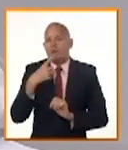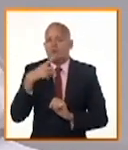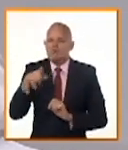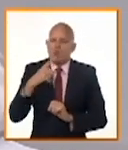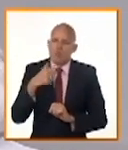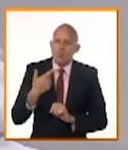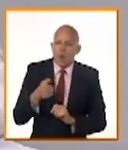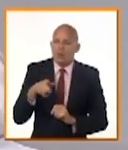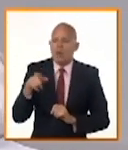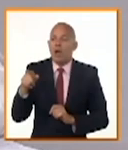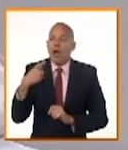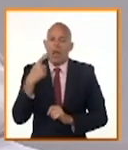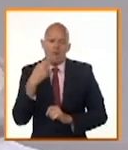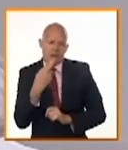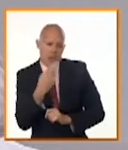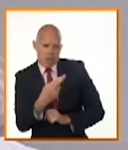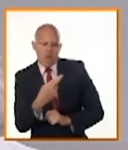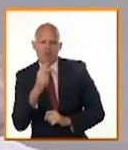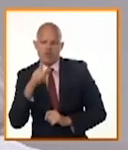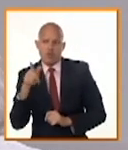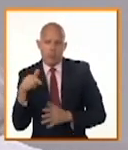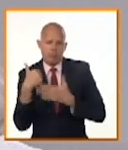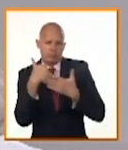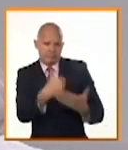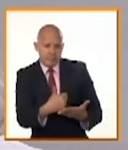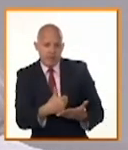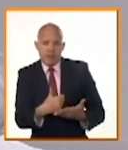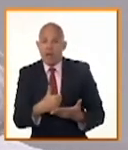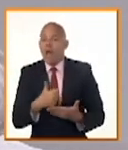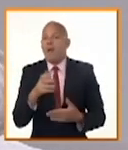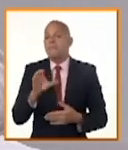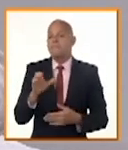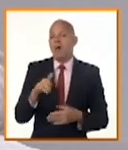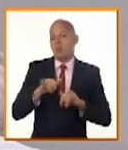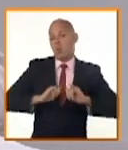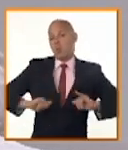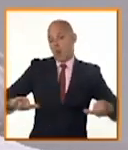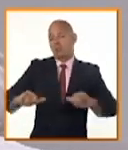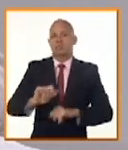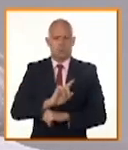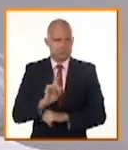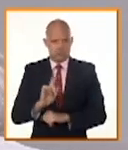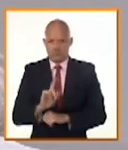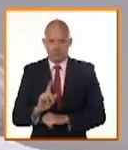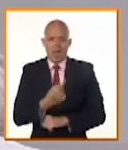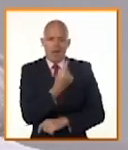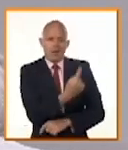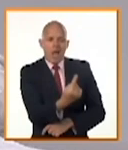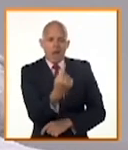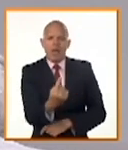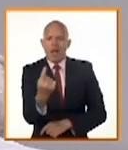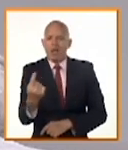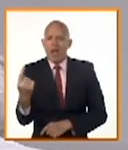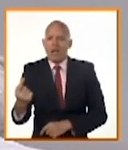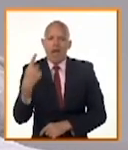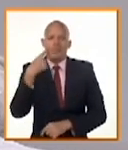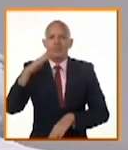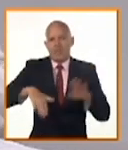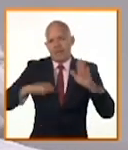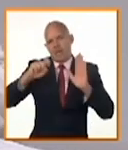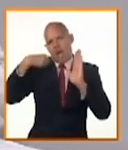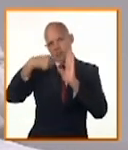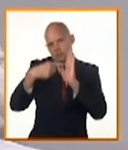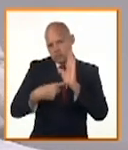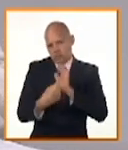las facilidades que le puede ofrecer a ese cliente pero siempre bajo la premisa de ir aceleradamente hacia un proceso de bancarización